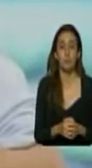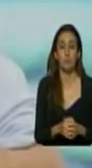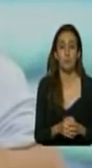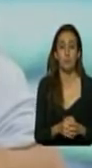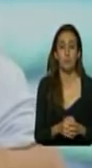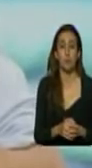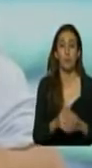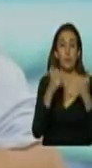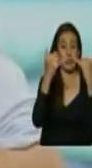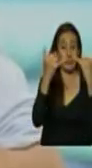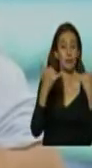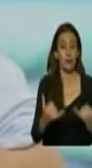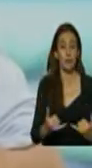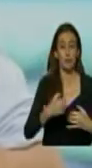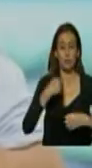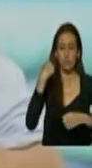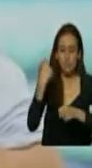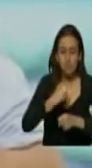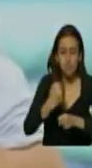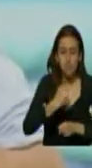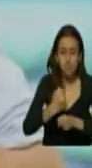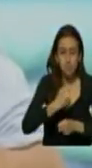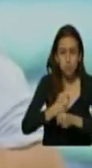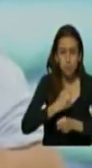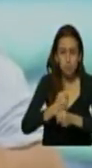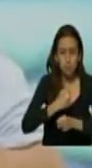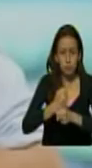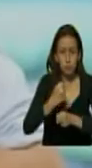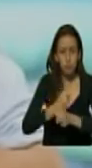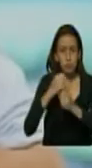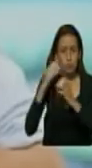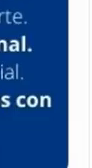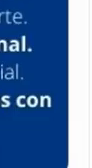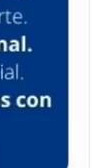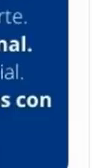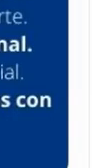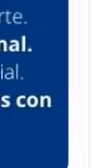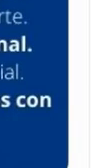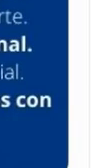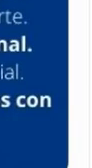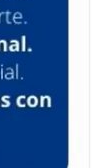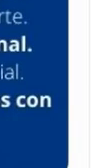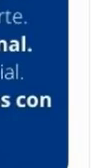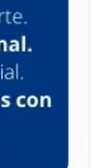nos obliga a seguir trabajando con mayor intensidad para cumplir este objetivo.